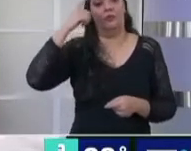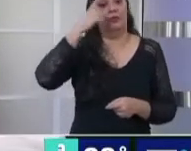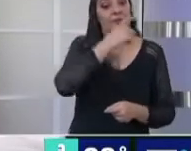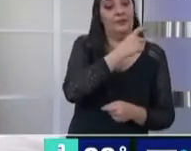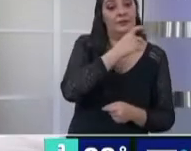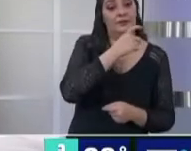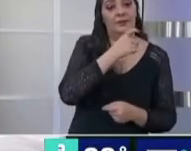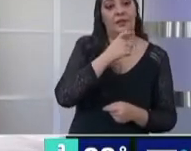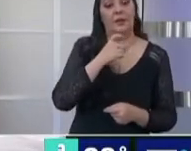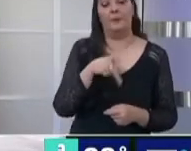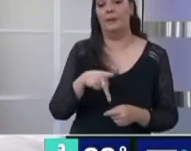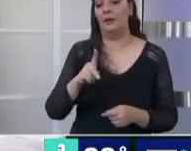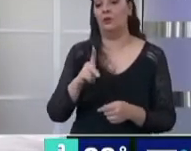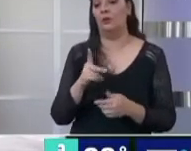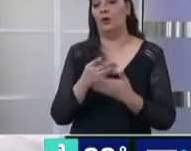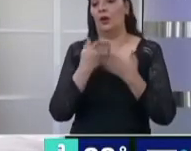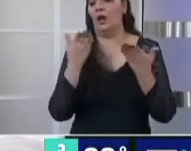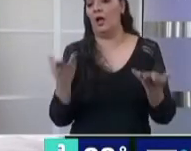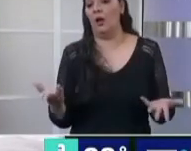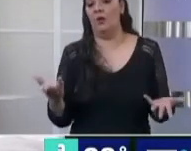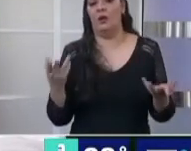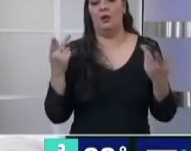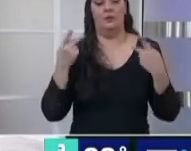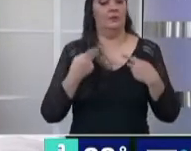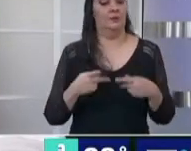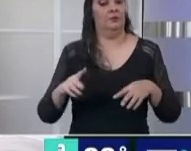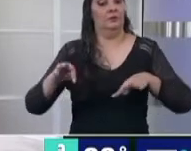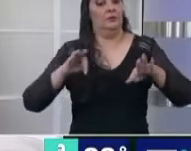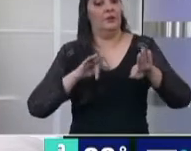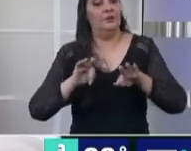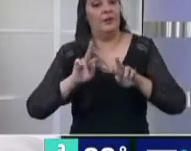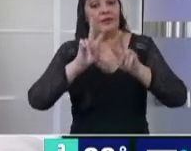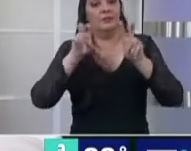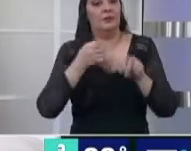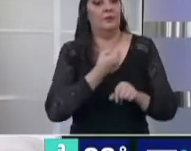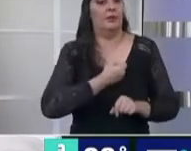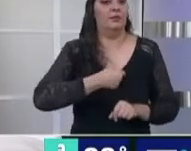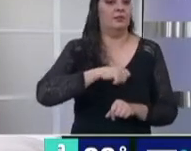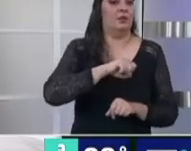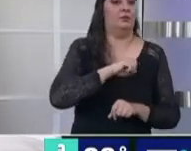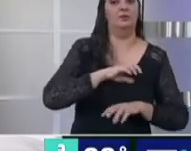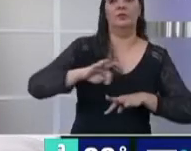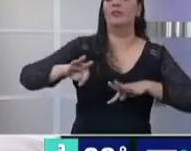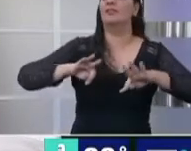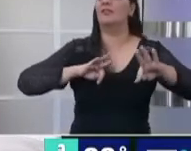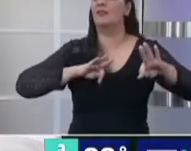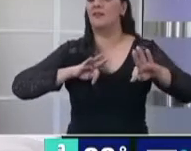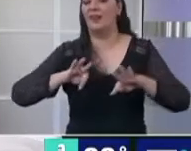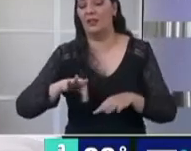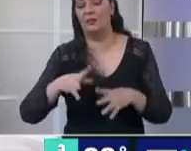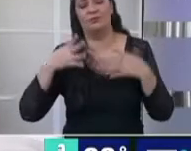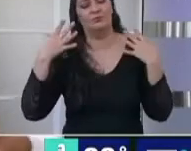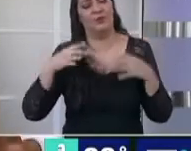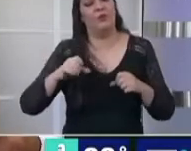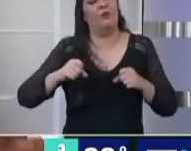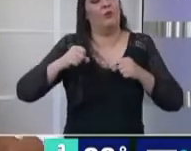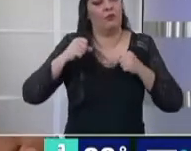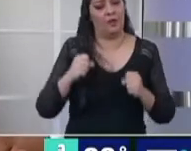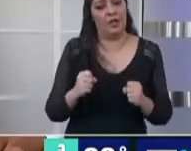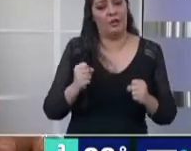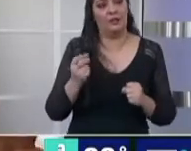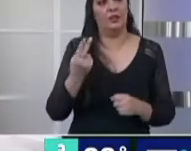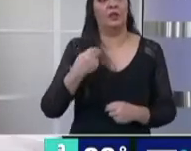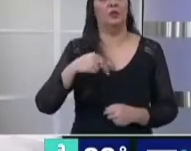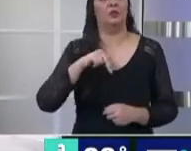difícil. Pero hoy el personal de salud está trabajando intensamente y estamos